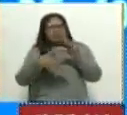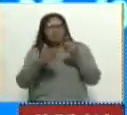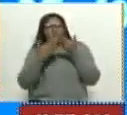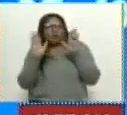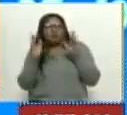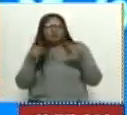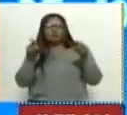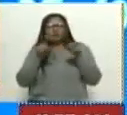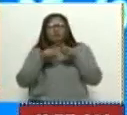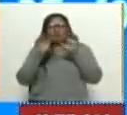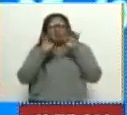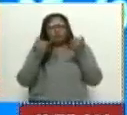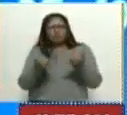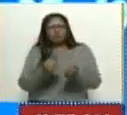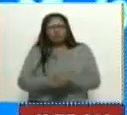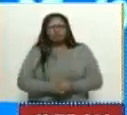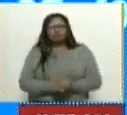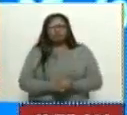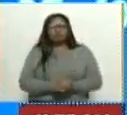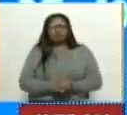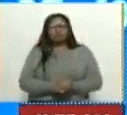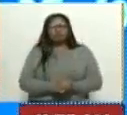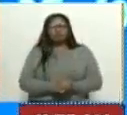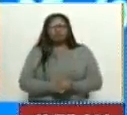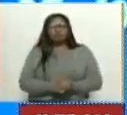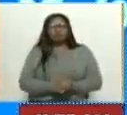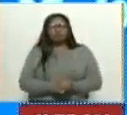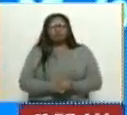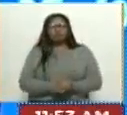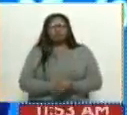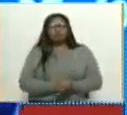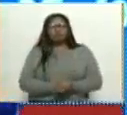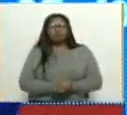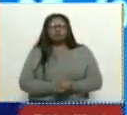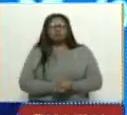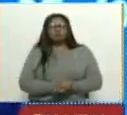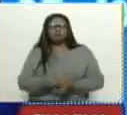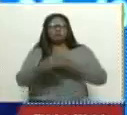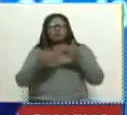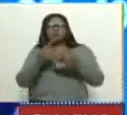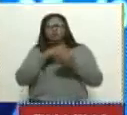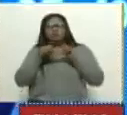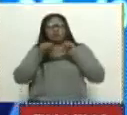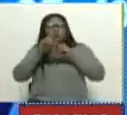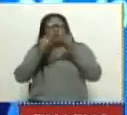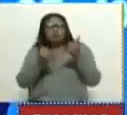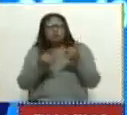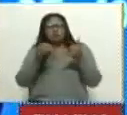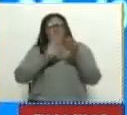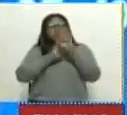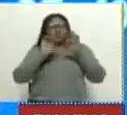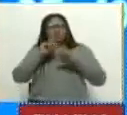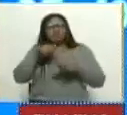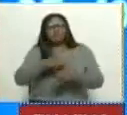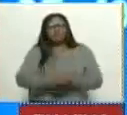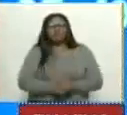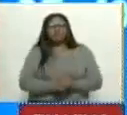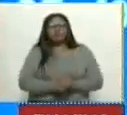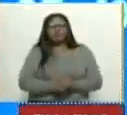un proyecto de democracia profunda un proyecto so cialista que está más vigente que nunca y que estamos dispuestos